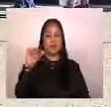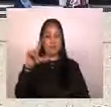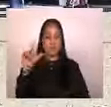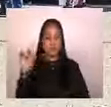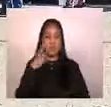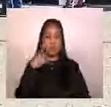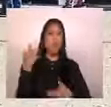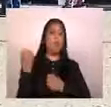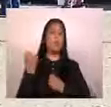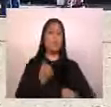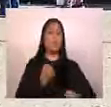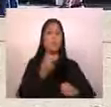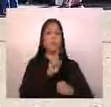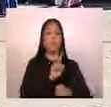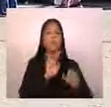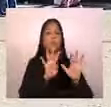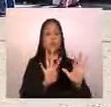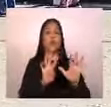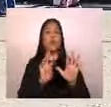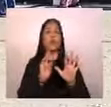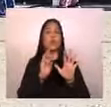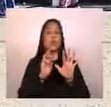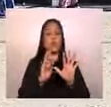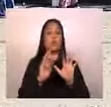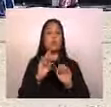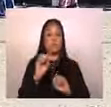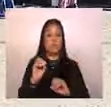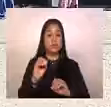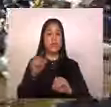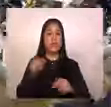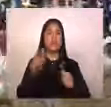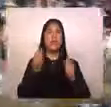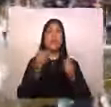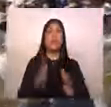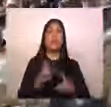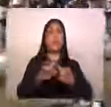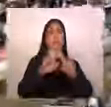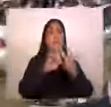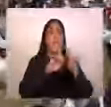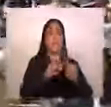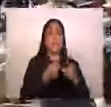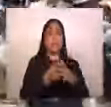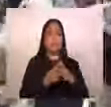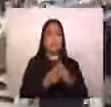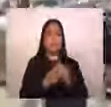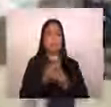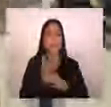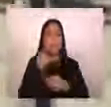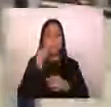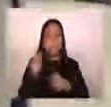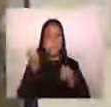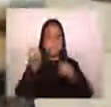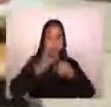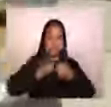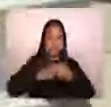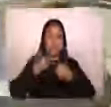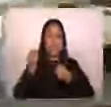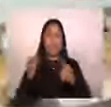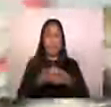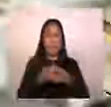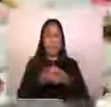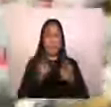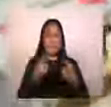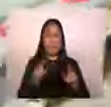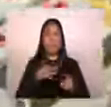Fundada en 1980, las alumnas realizan distintas iniciativas para formar la banda. Contaban